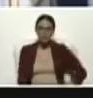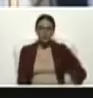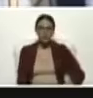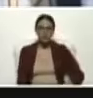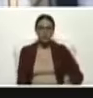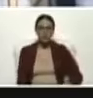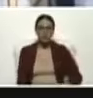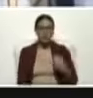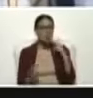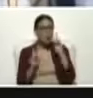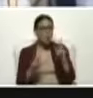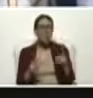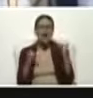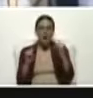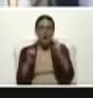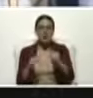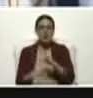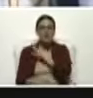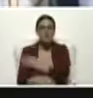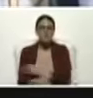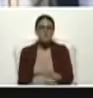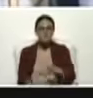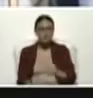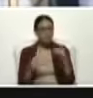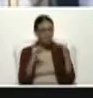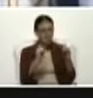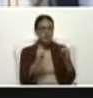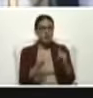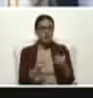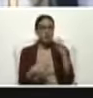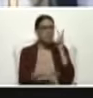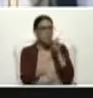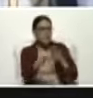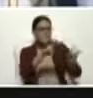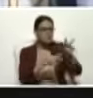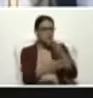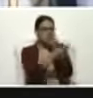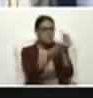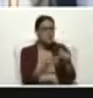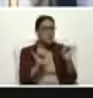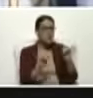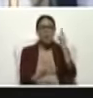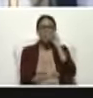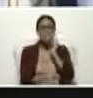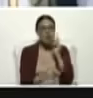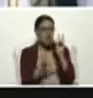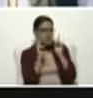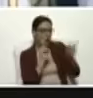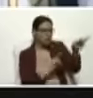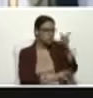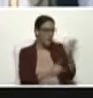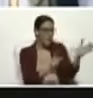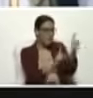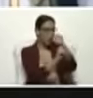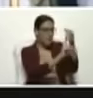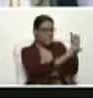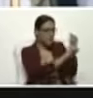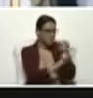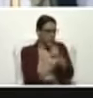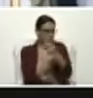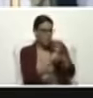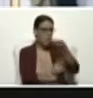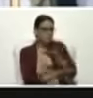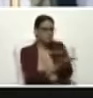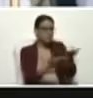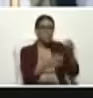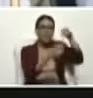Te he visto, fuerza. He visto a Bolívar con mis ojos. Lo he visto desfilar aquí, hecho pueblo,